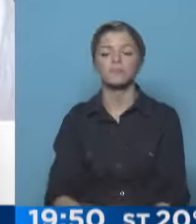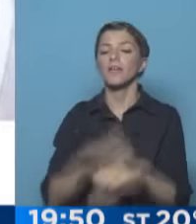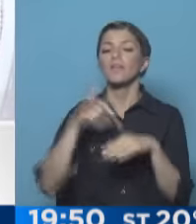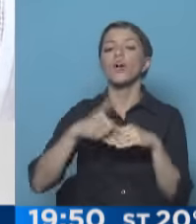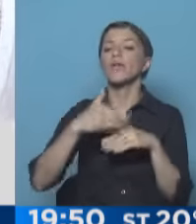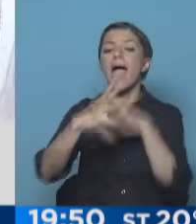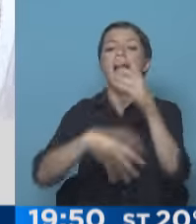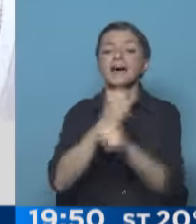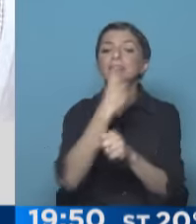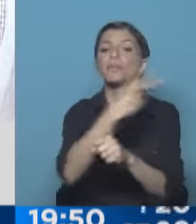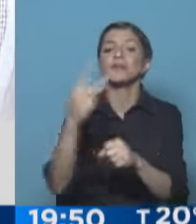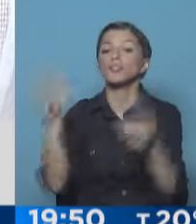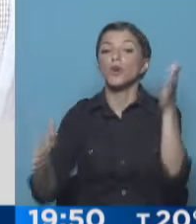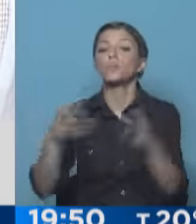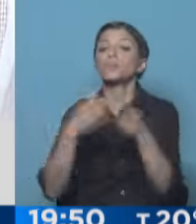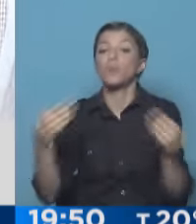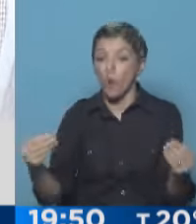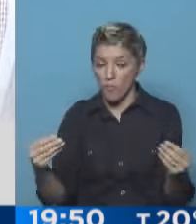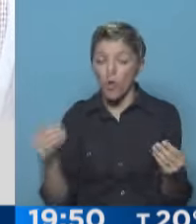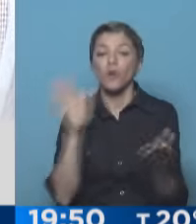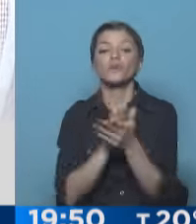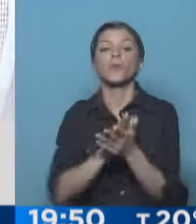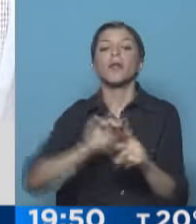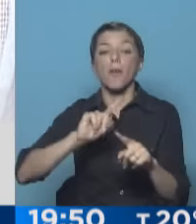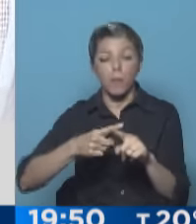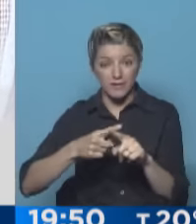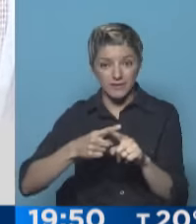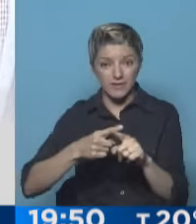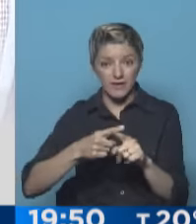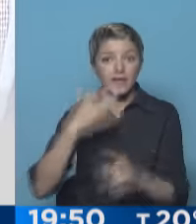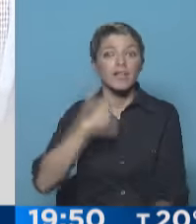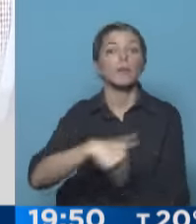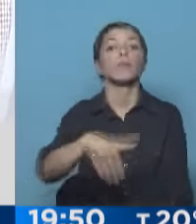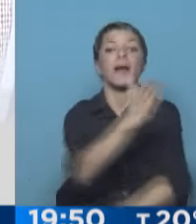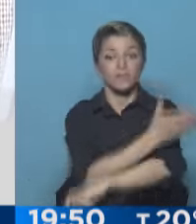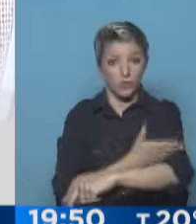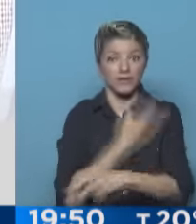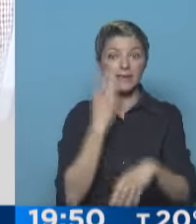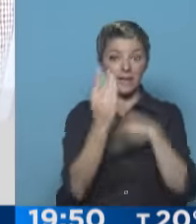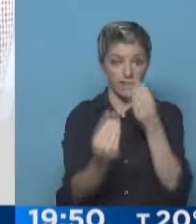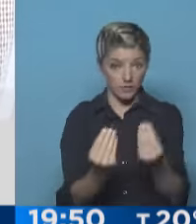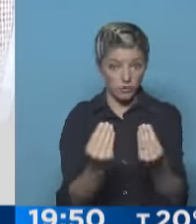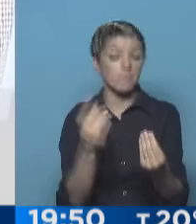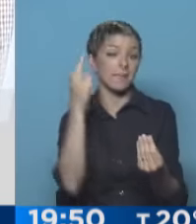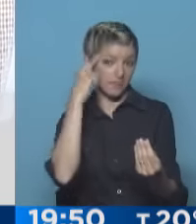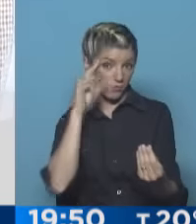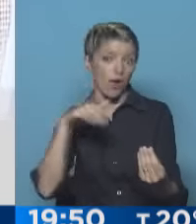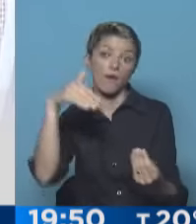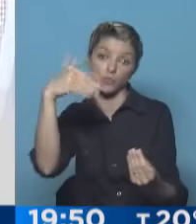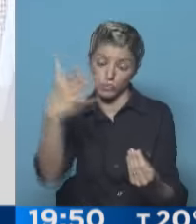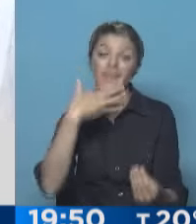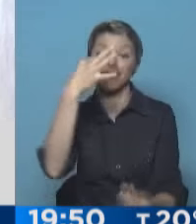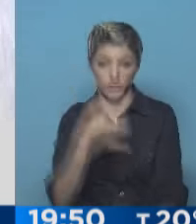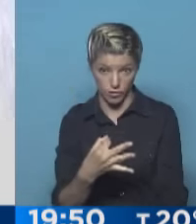22 Qué nos puede anticipar respecto a la política que va llevar adelante sioli candidato respecto a futuras medidas a